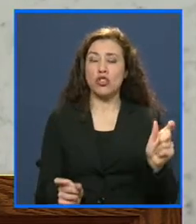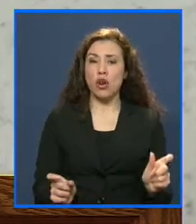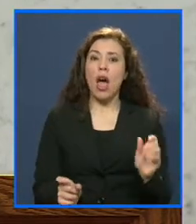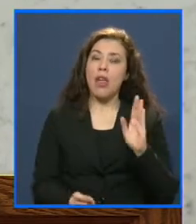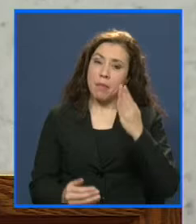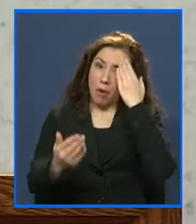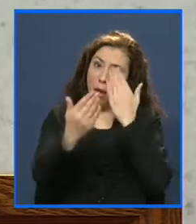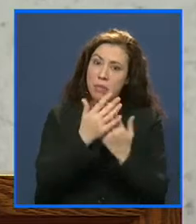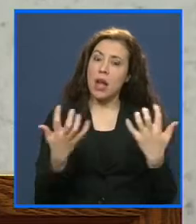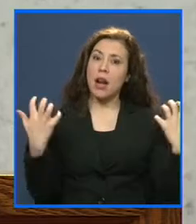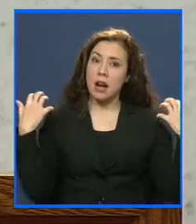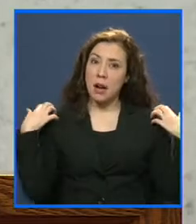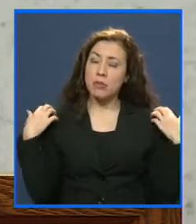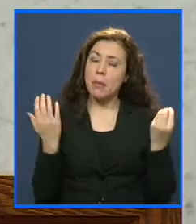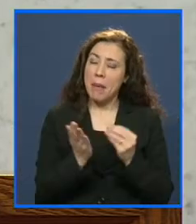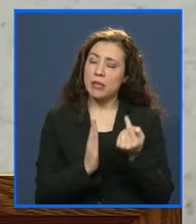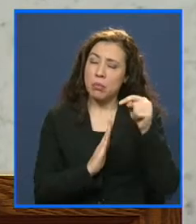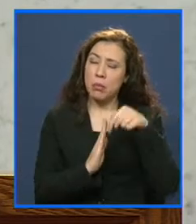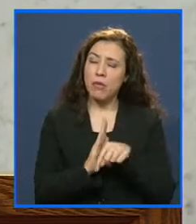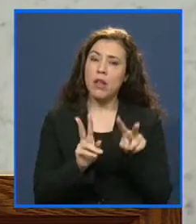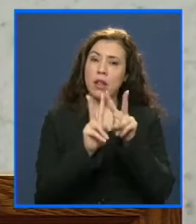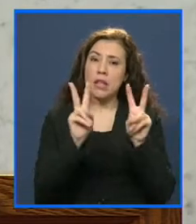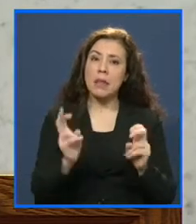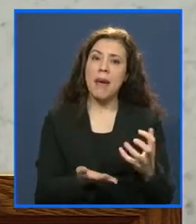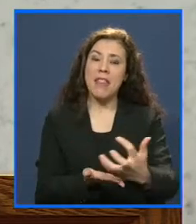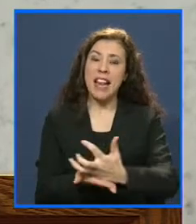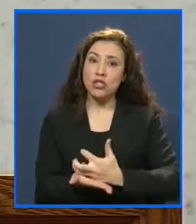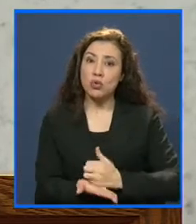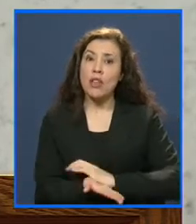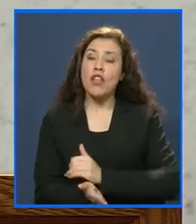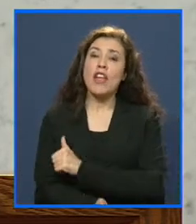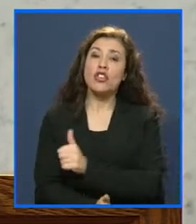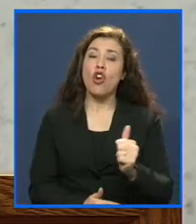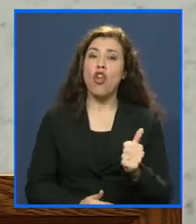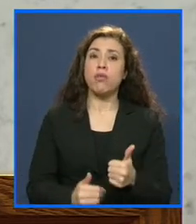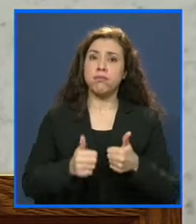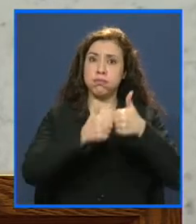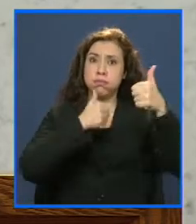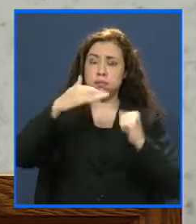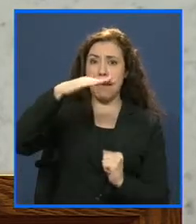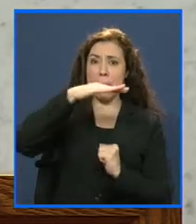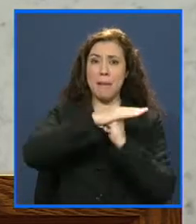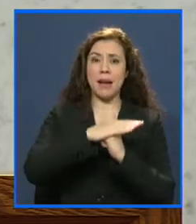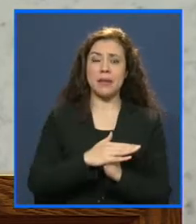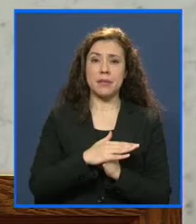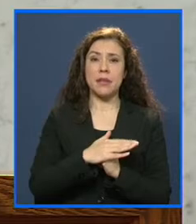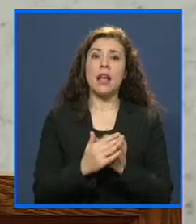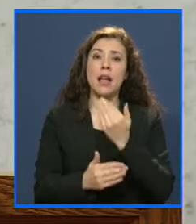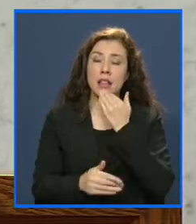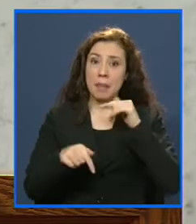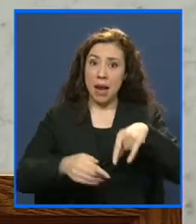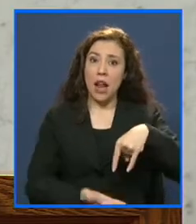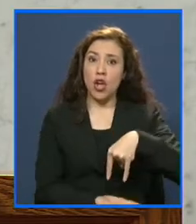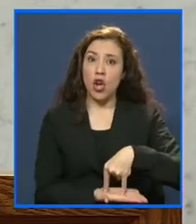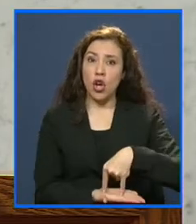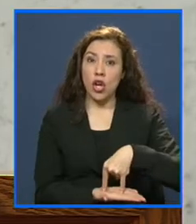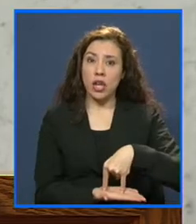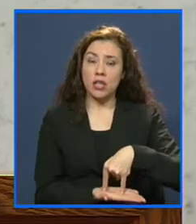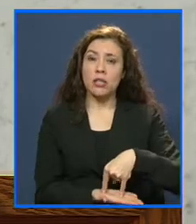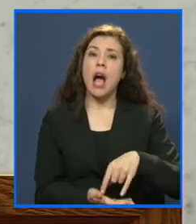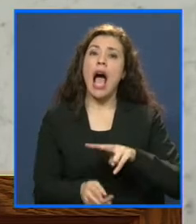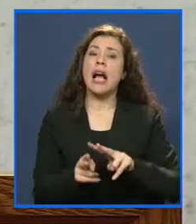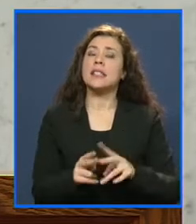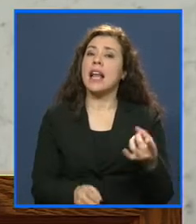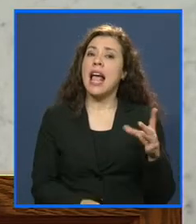enfrentar con responsabilidad profundidad el tema de las remuneraciones de todos los altos cargos administración del estado incluido el congreso establecer la